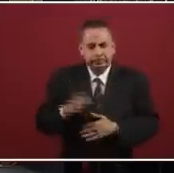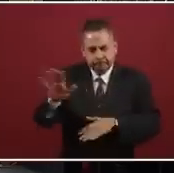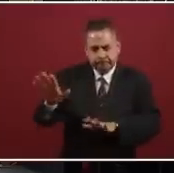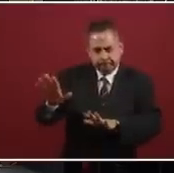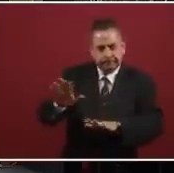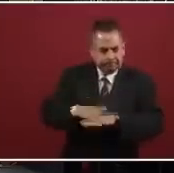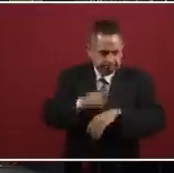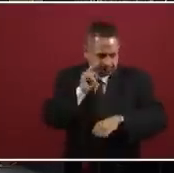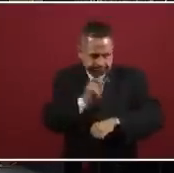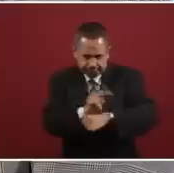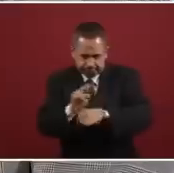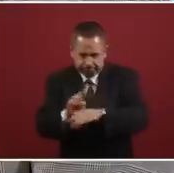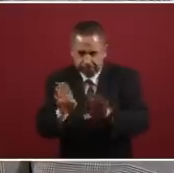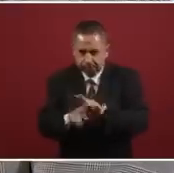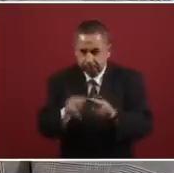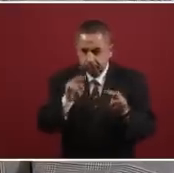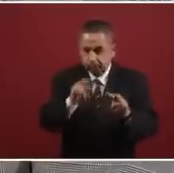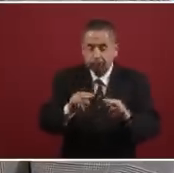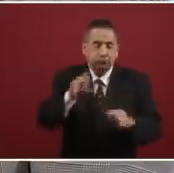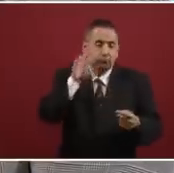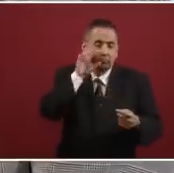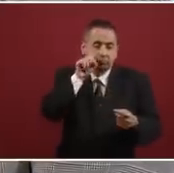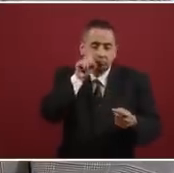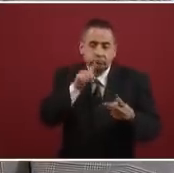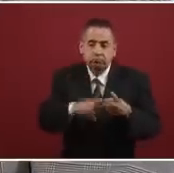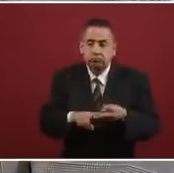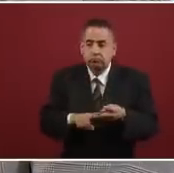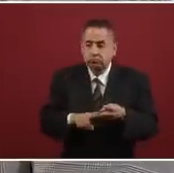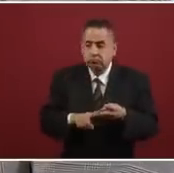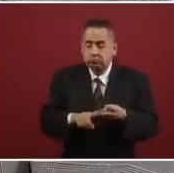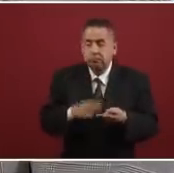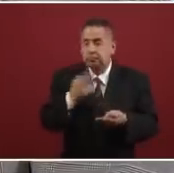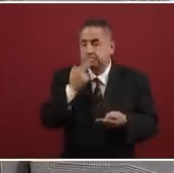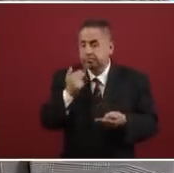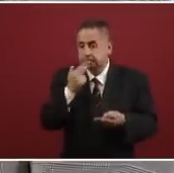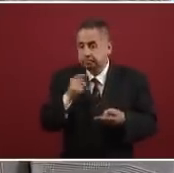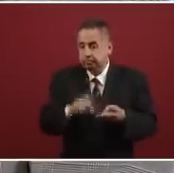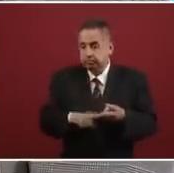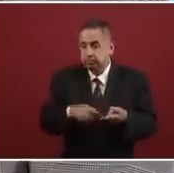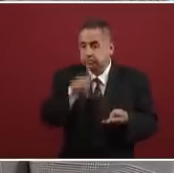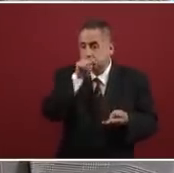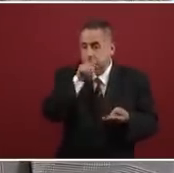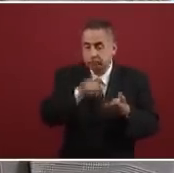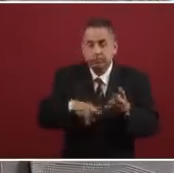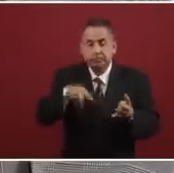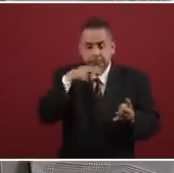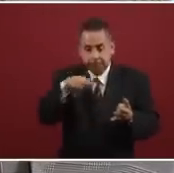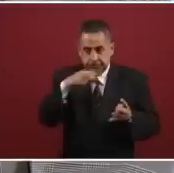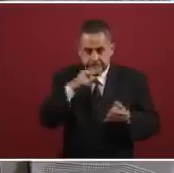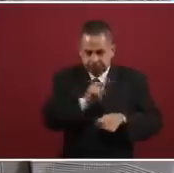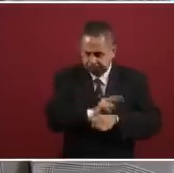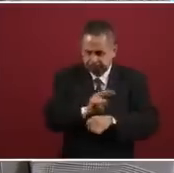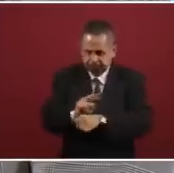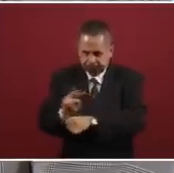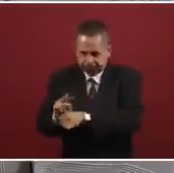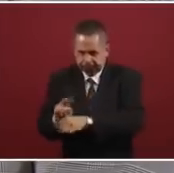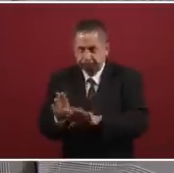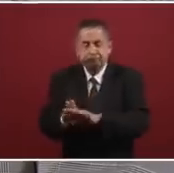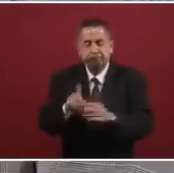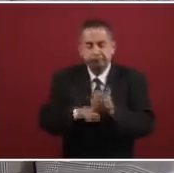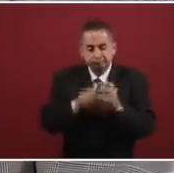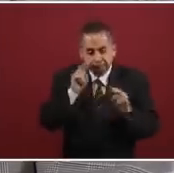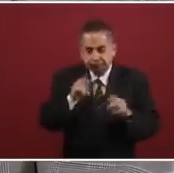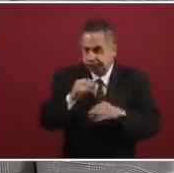de manera muy particular la naranja, el azúcar, el pollo y el aguacate. Y hemos